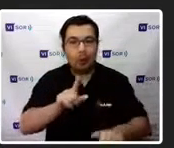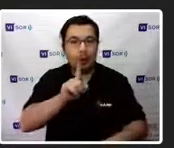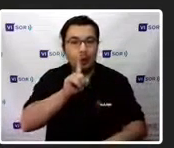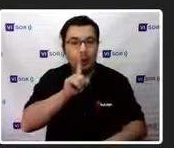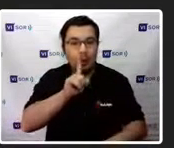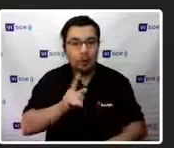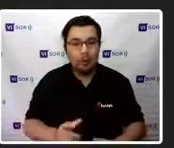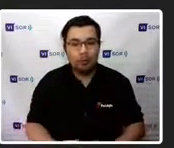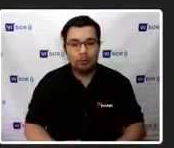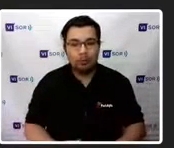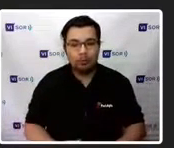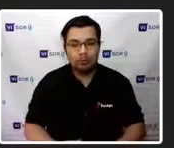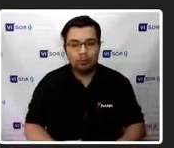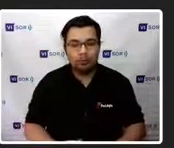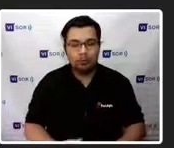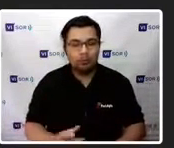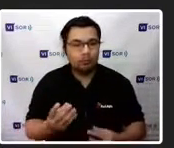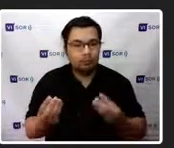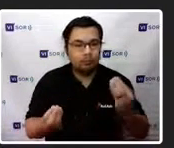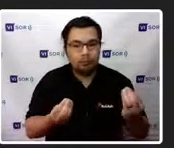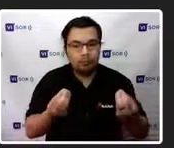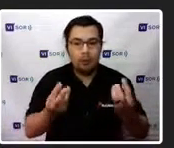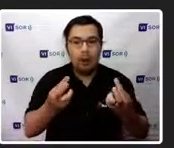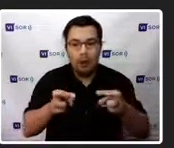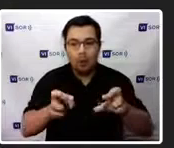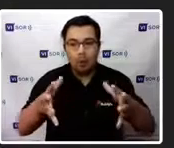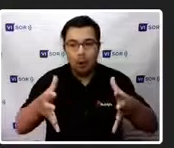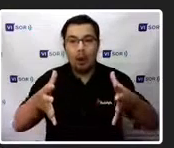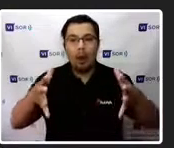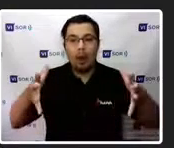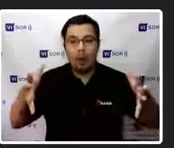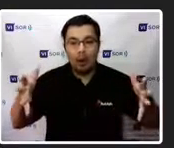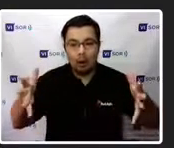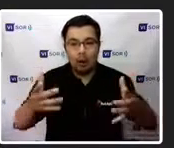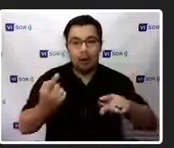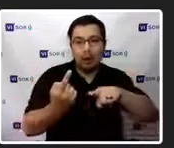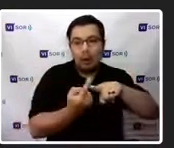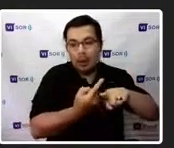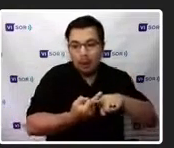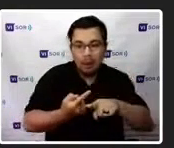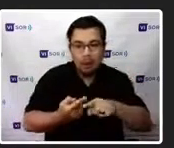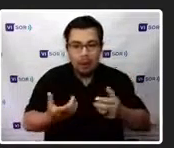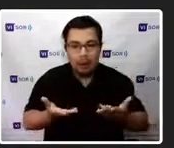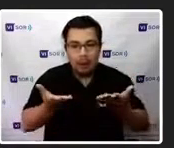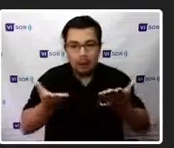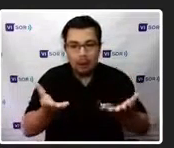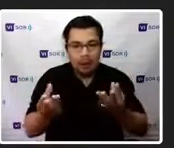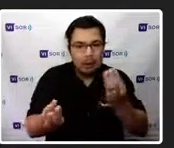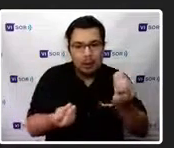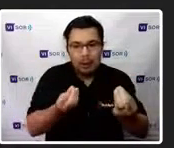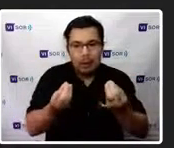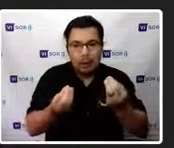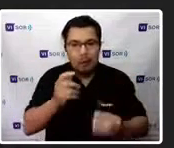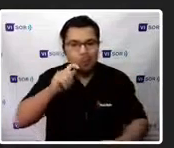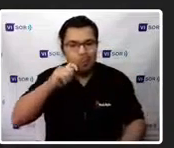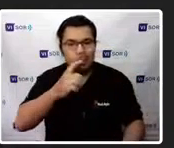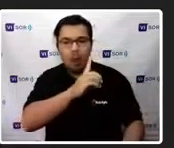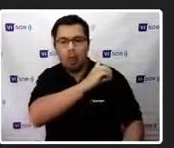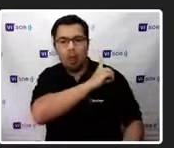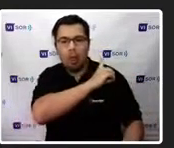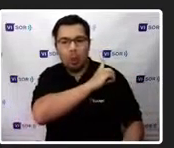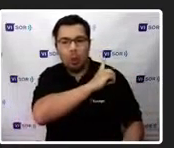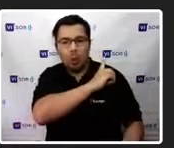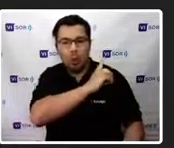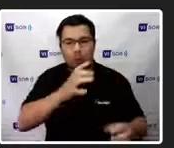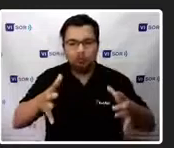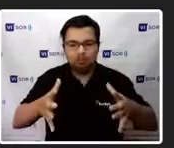la gran como oportunidad de conversar y transmitirle, ¿no es cierto?, qué es Duoc en grandes rasgos y también contarles sobre